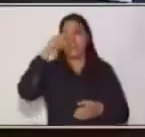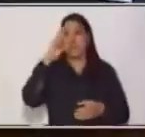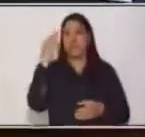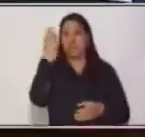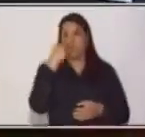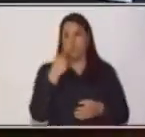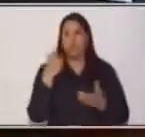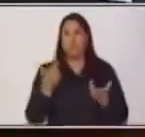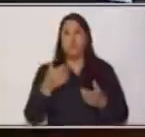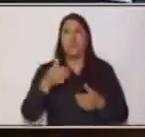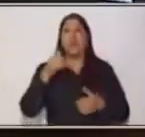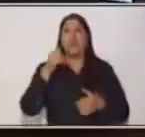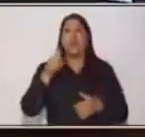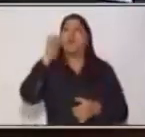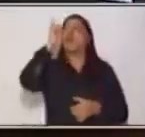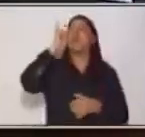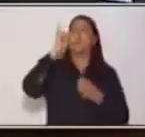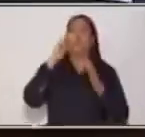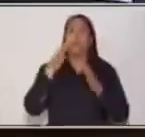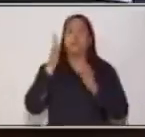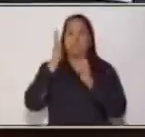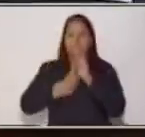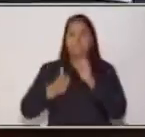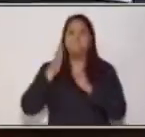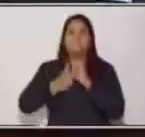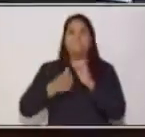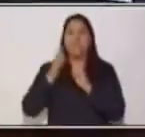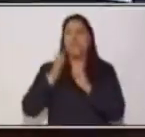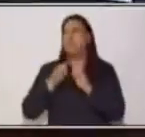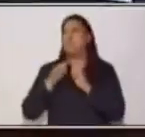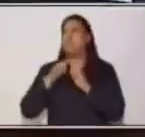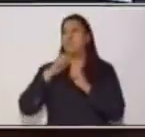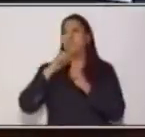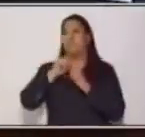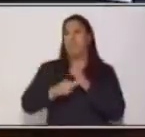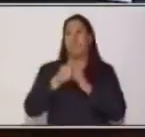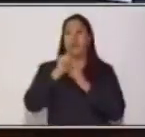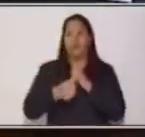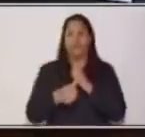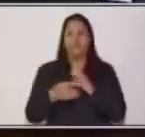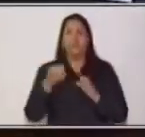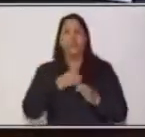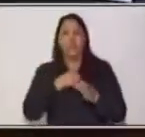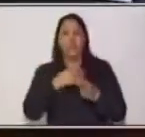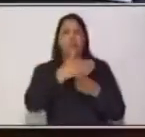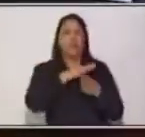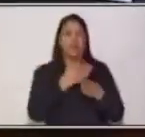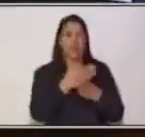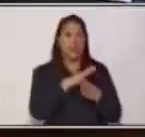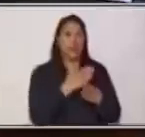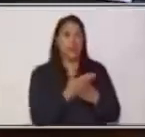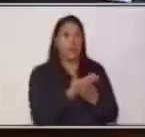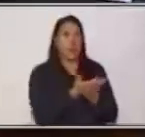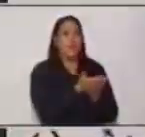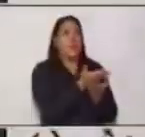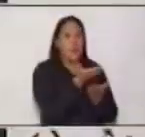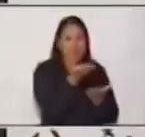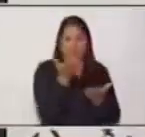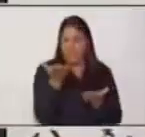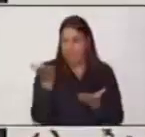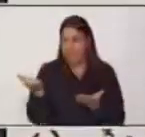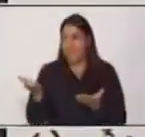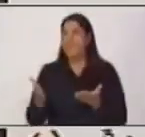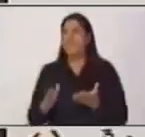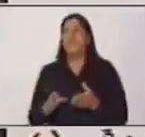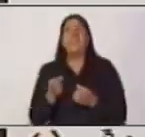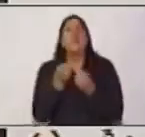y quiere repartir la misma cantidad entre sus 3 amigos. ¿Cuántos litros de jugo